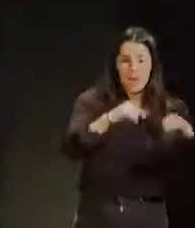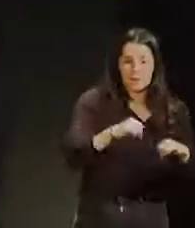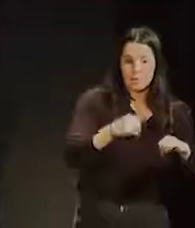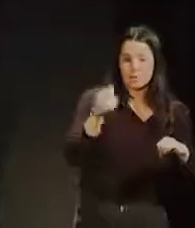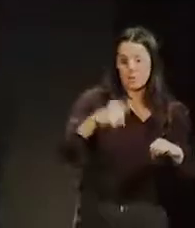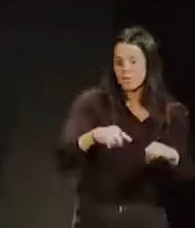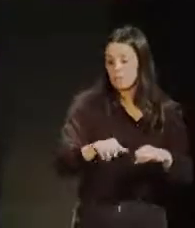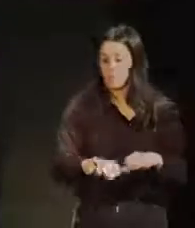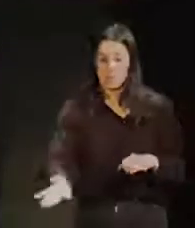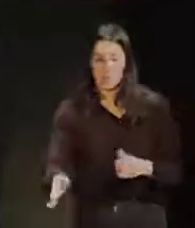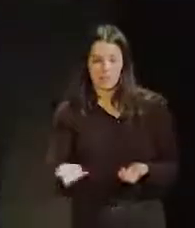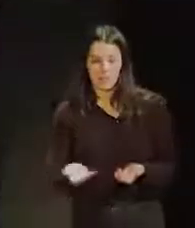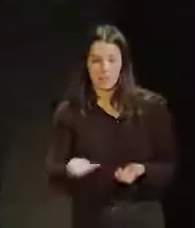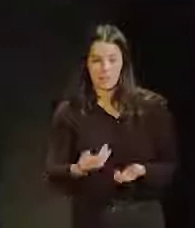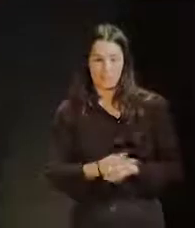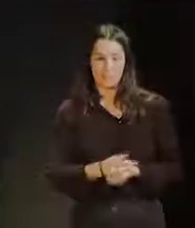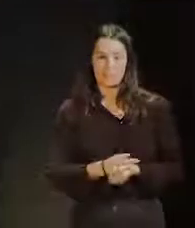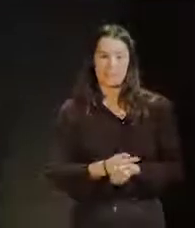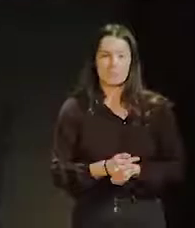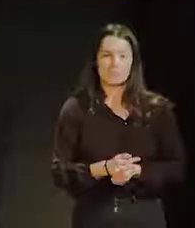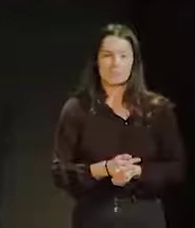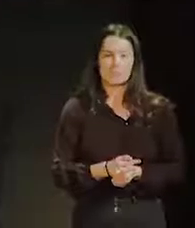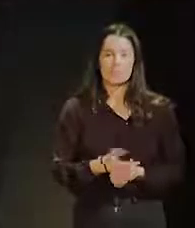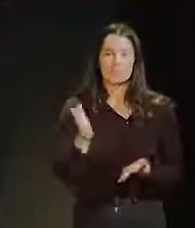E ora, quando abbiamo